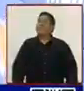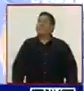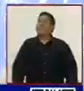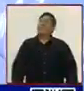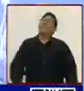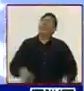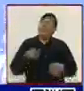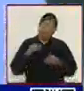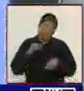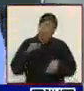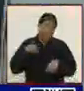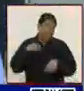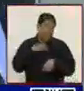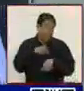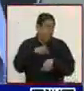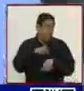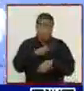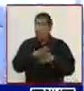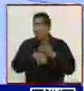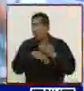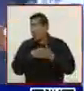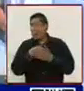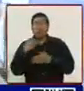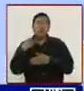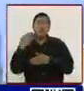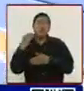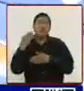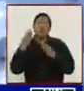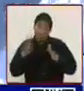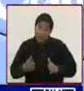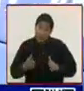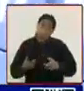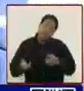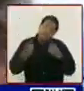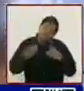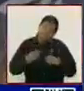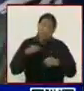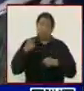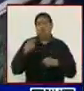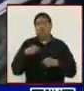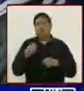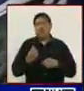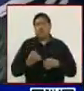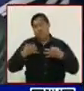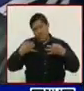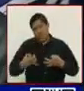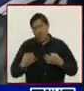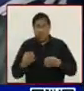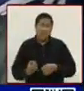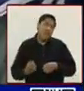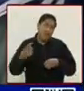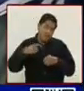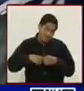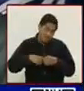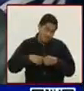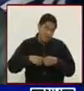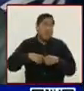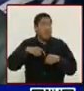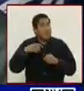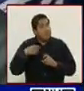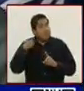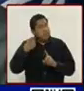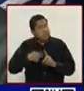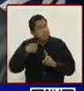Por eso estamos invitando también a todo el hincha bolivarista que se convierte en socio, que aporte a su club y que también tenga el abono para apoyar partido a